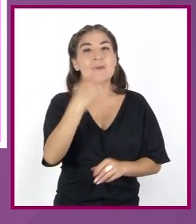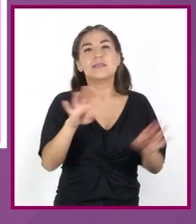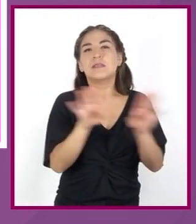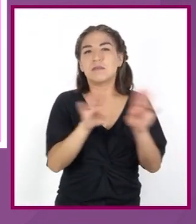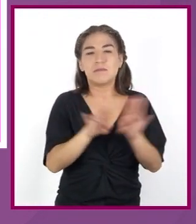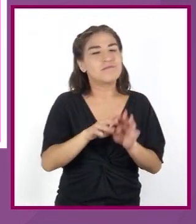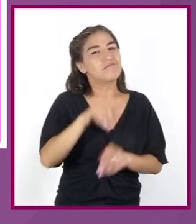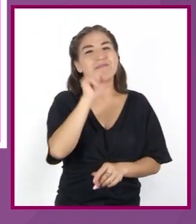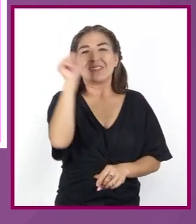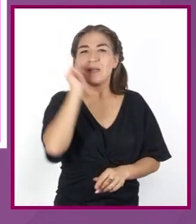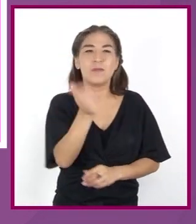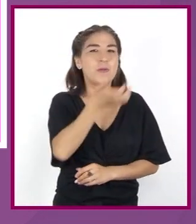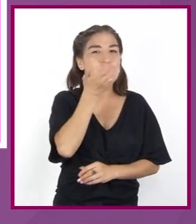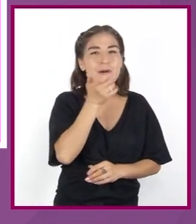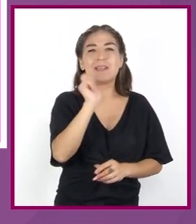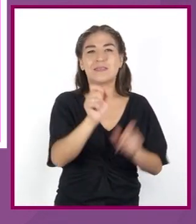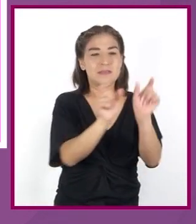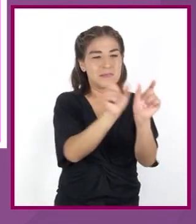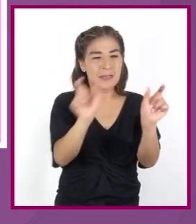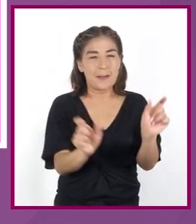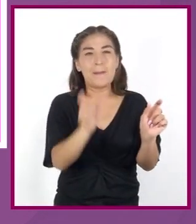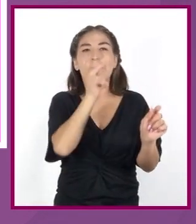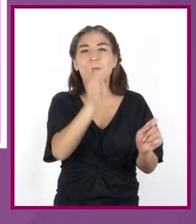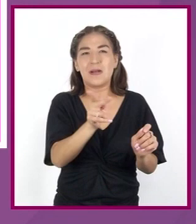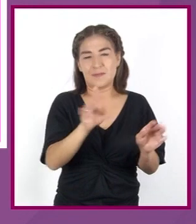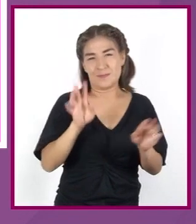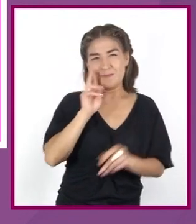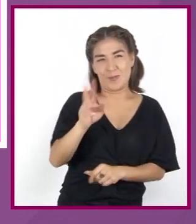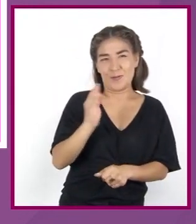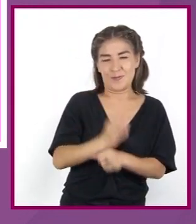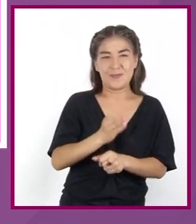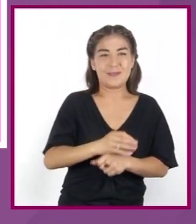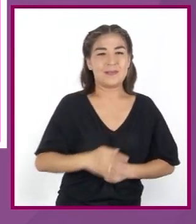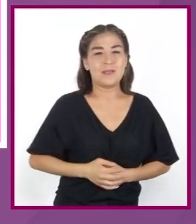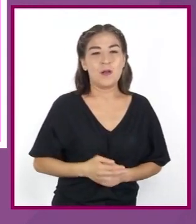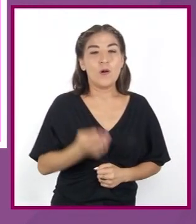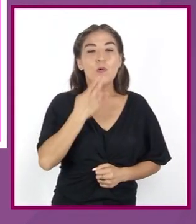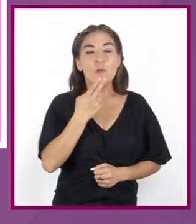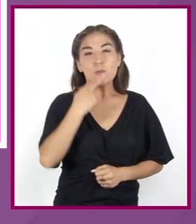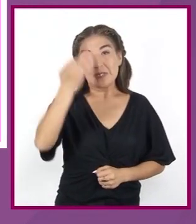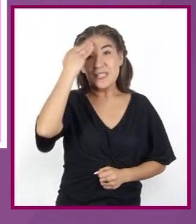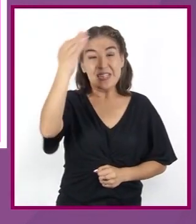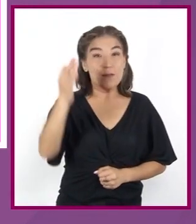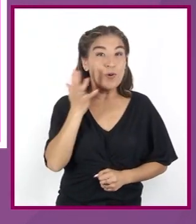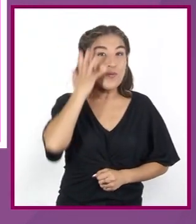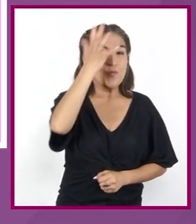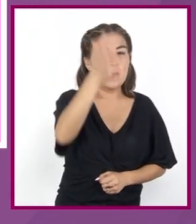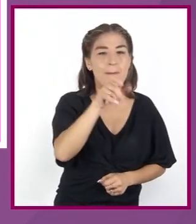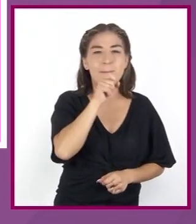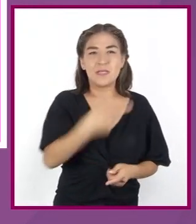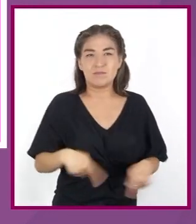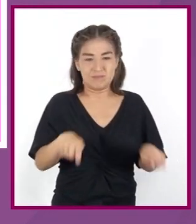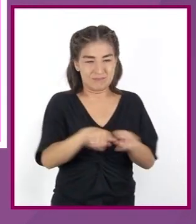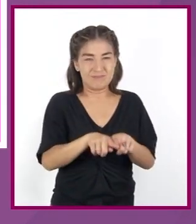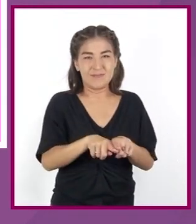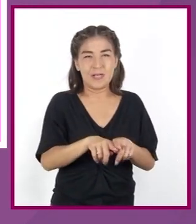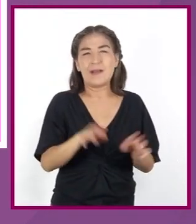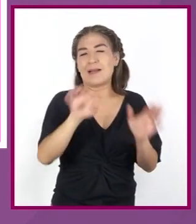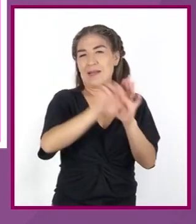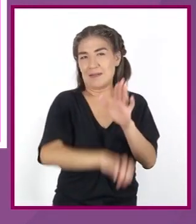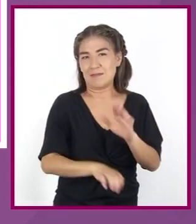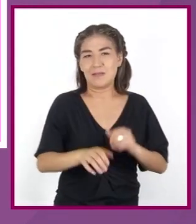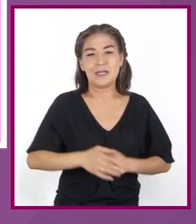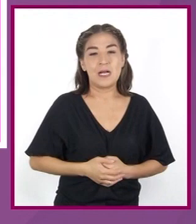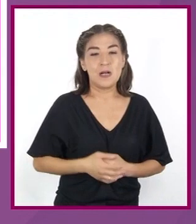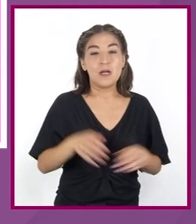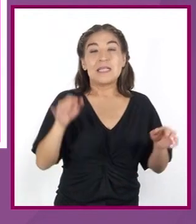común encontrar el uso de recursos como los siguientes. Uso del tiempo futuro en modo subjuntivo, como